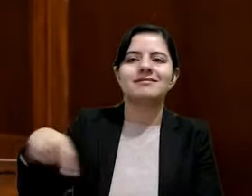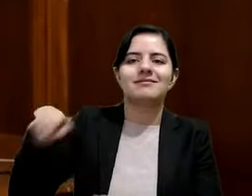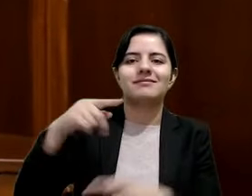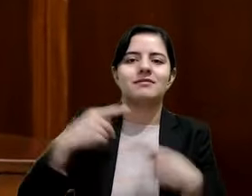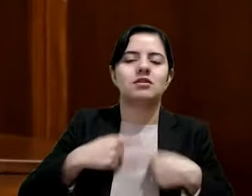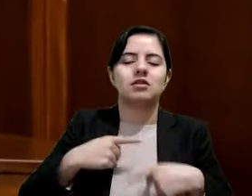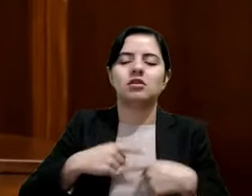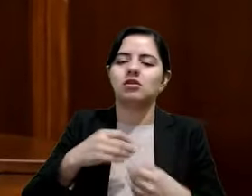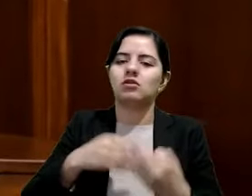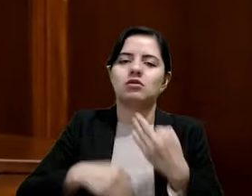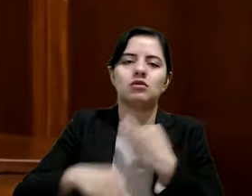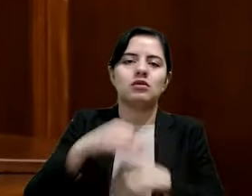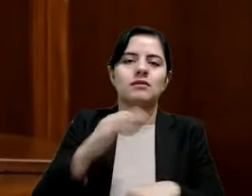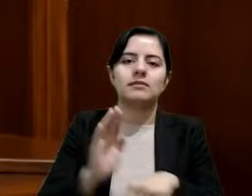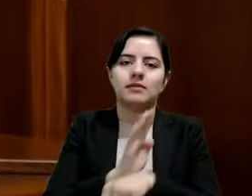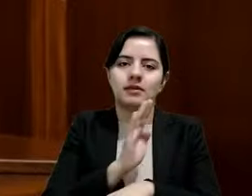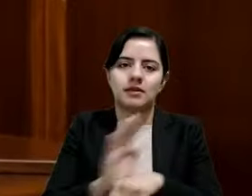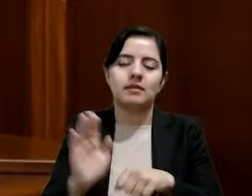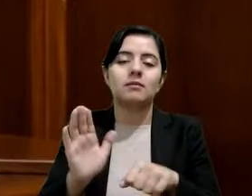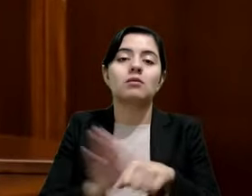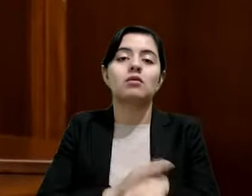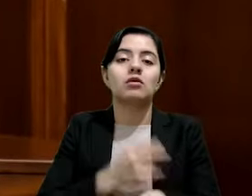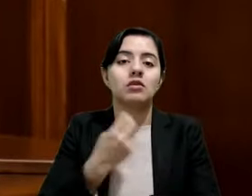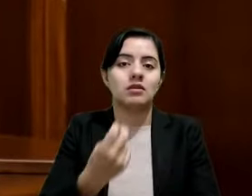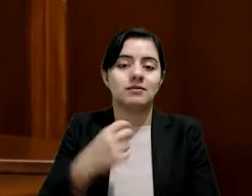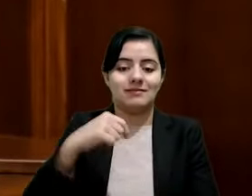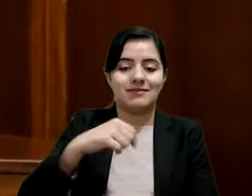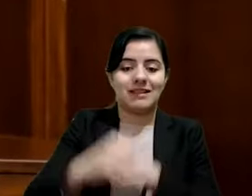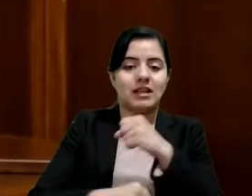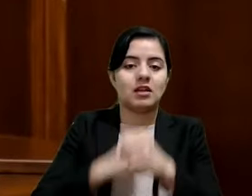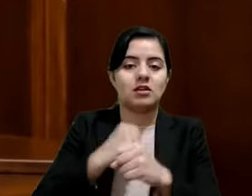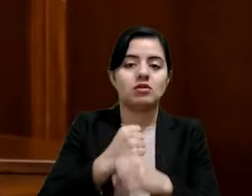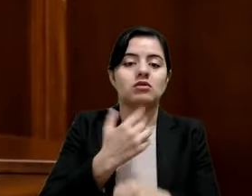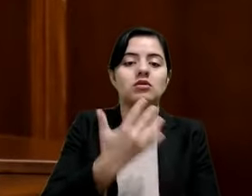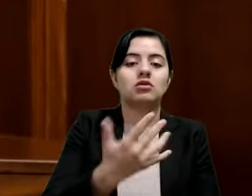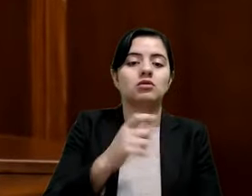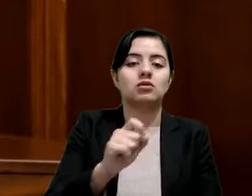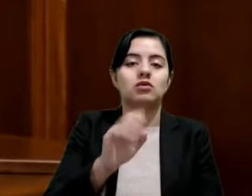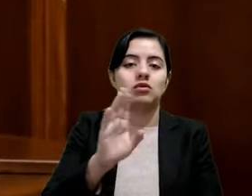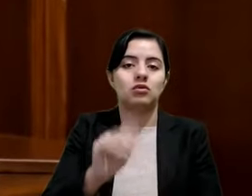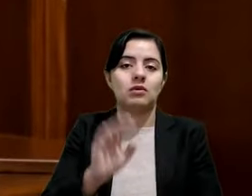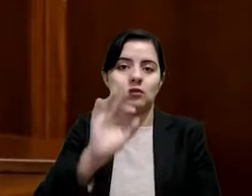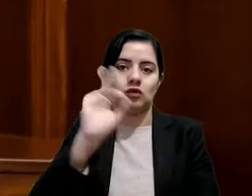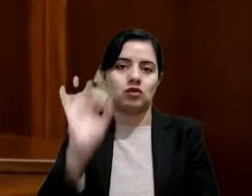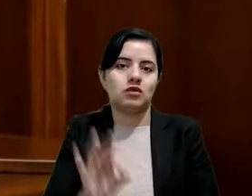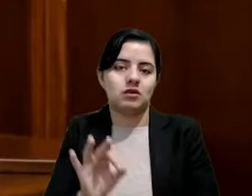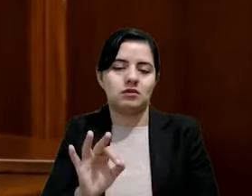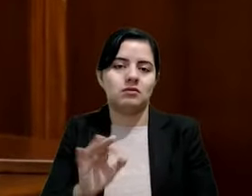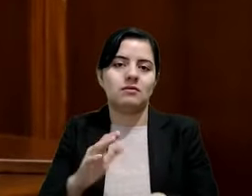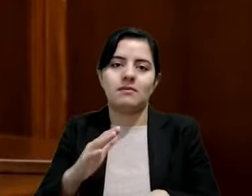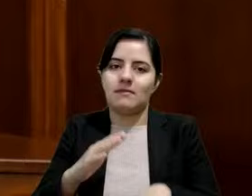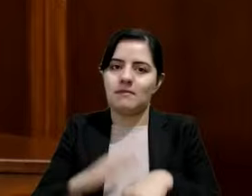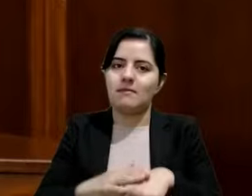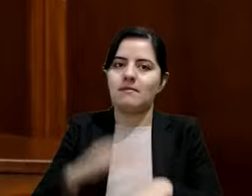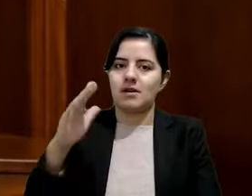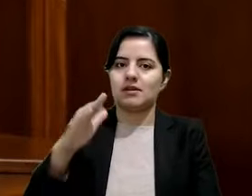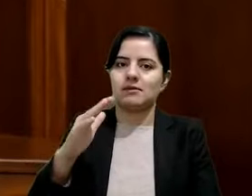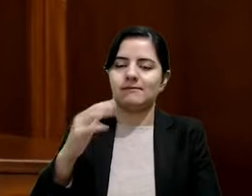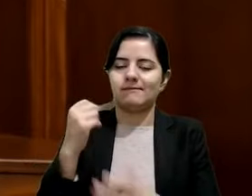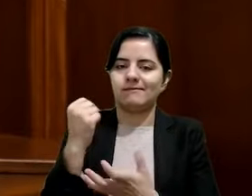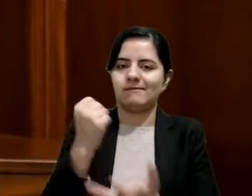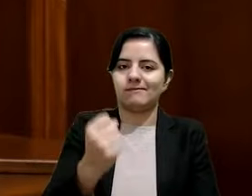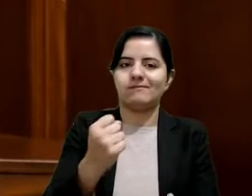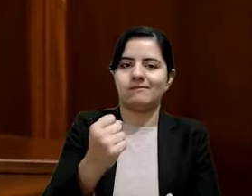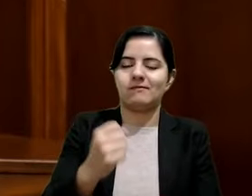incrementó en un 5.9 por respecto al ejercicio fiscal anterior es de resultar se